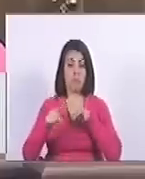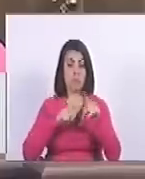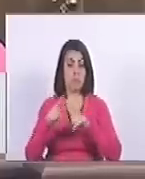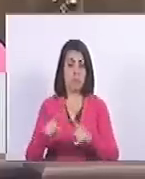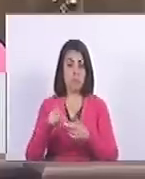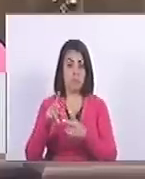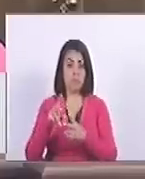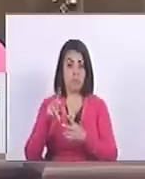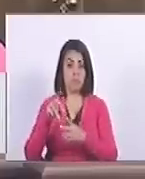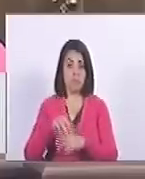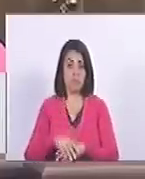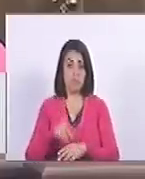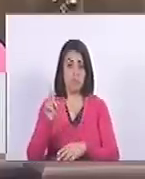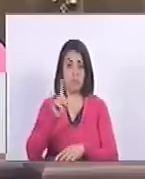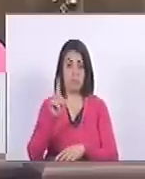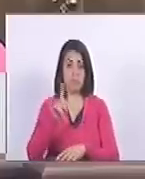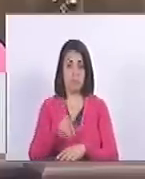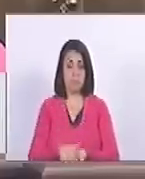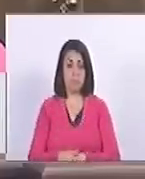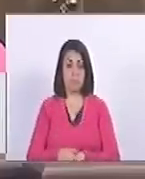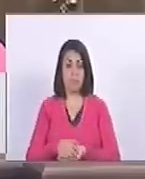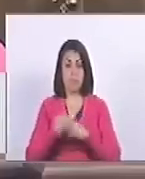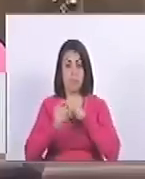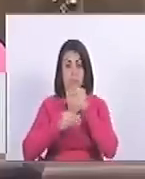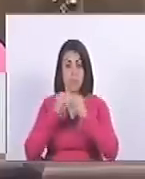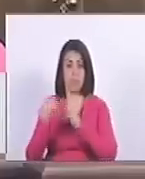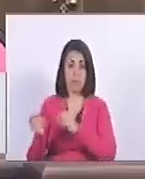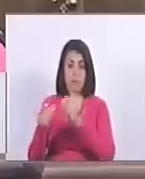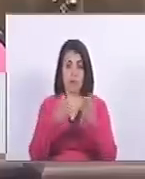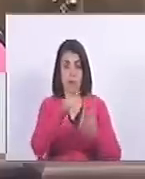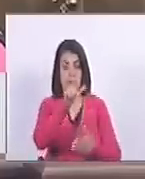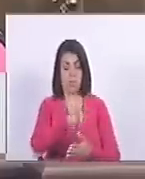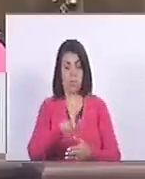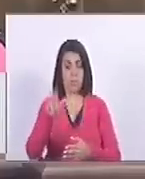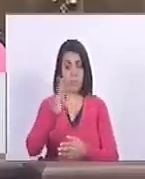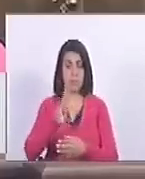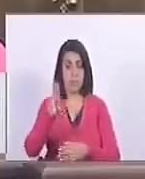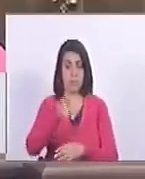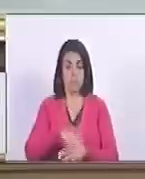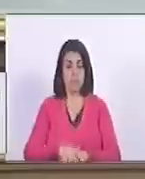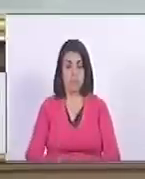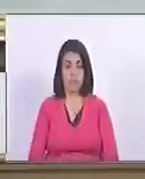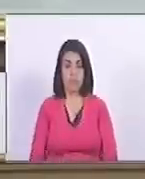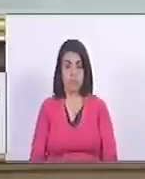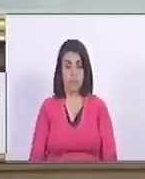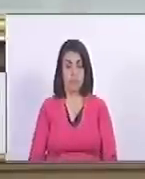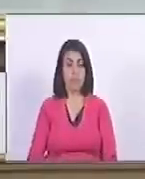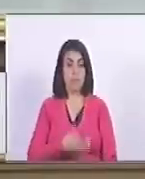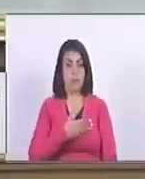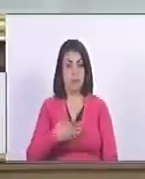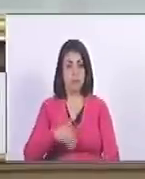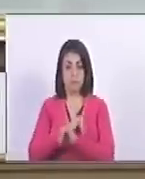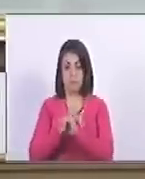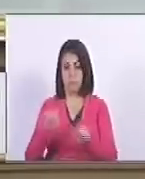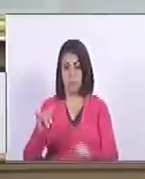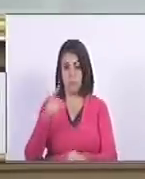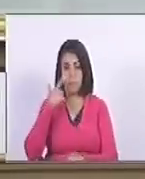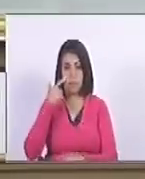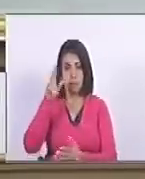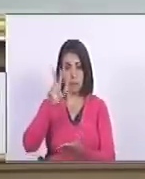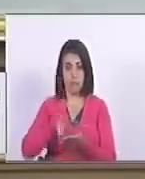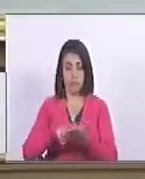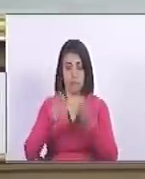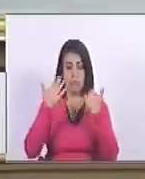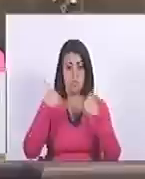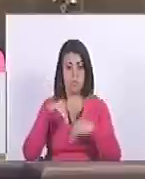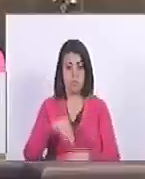y costos no trasladables al usuario. Esto, señor presidente. En consideración el epígrafe.